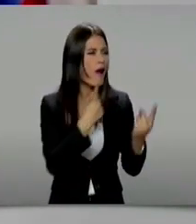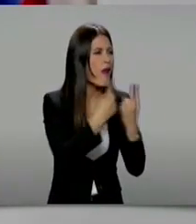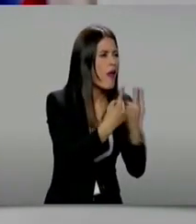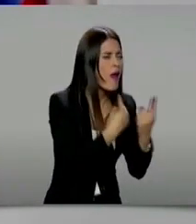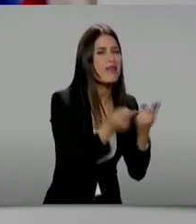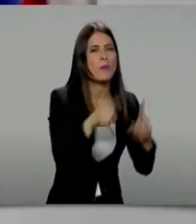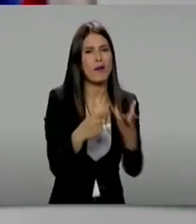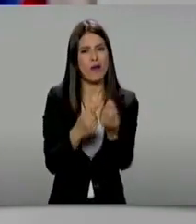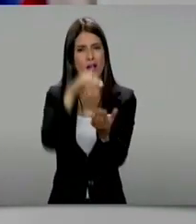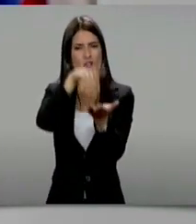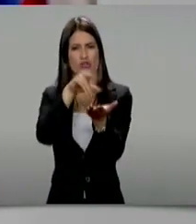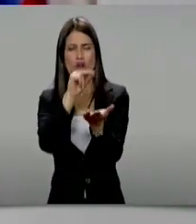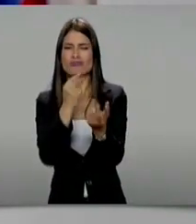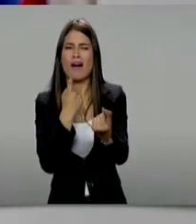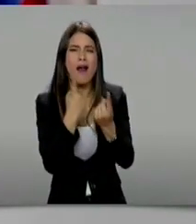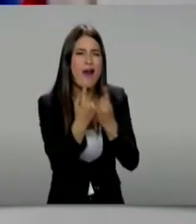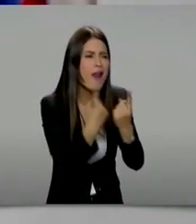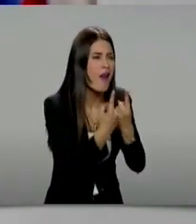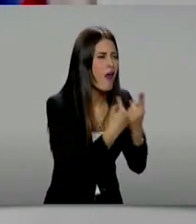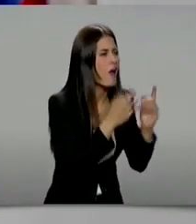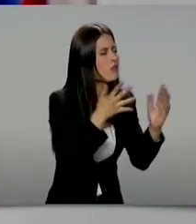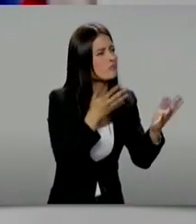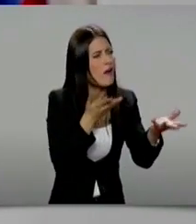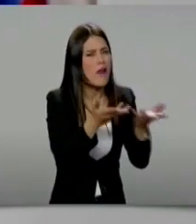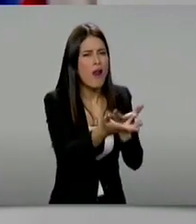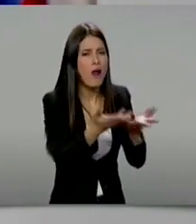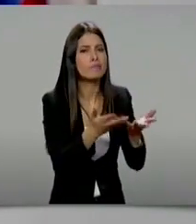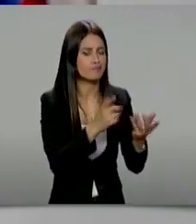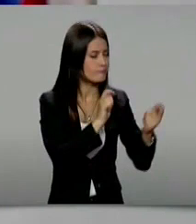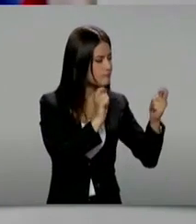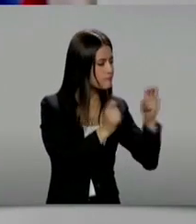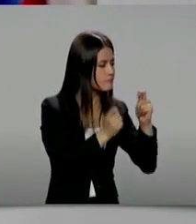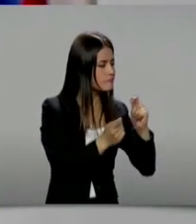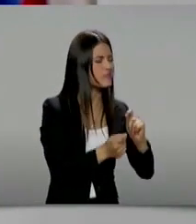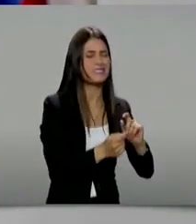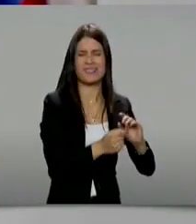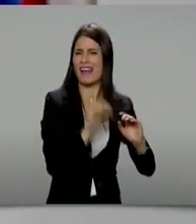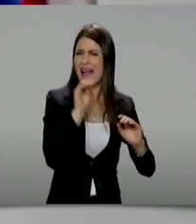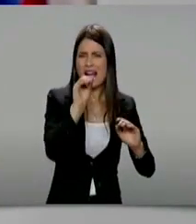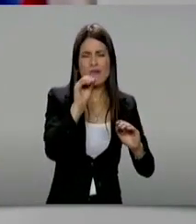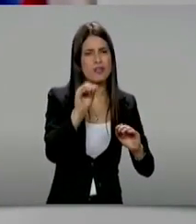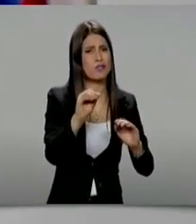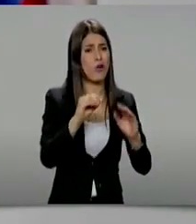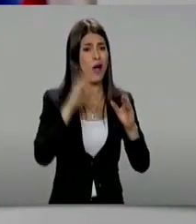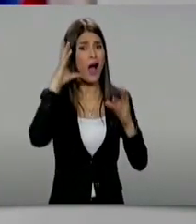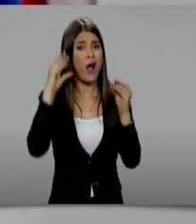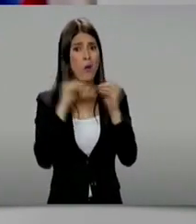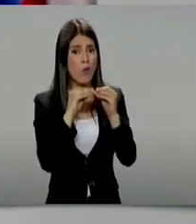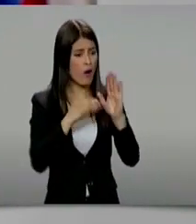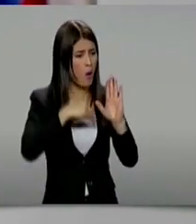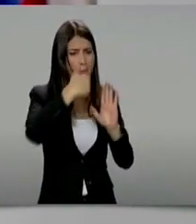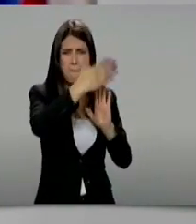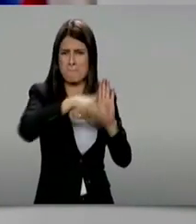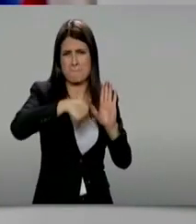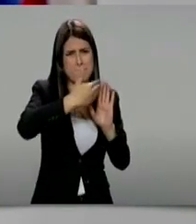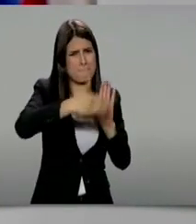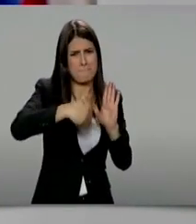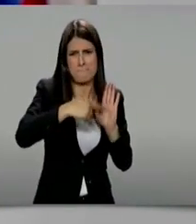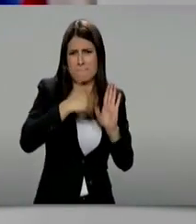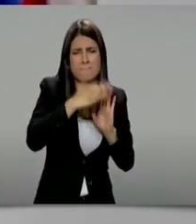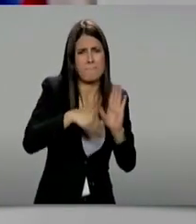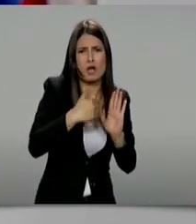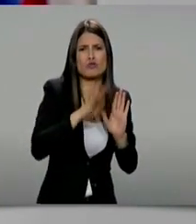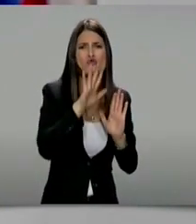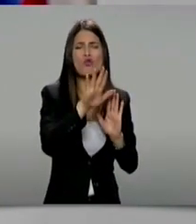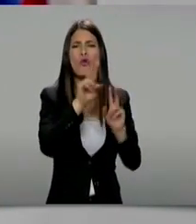garantizar que la llamada ideología de género no esté presente nunca lo estuvo ni siquiera de